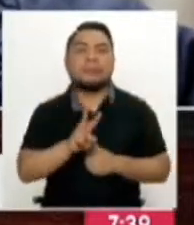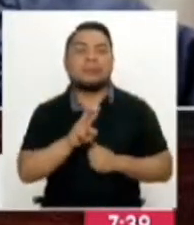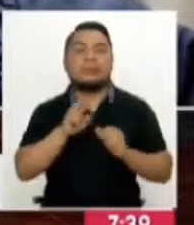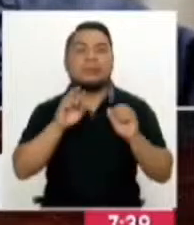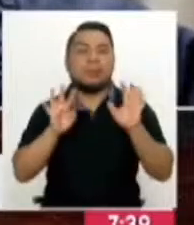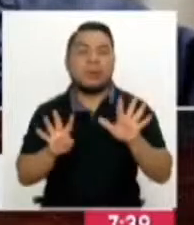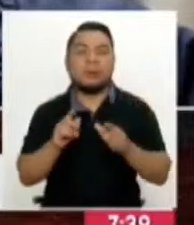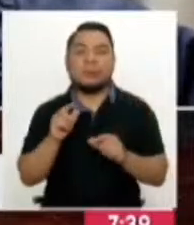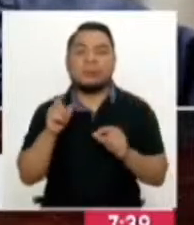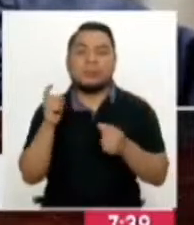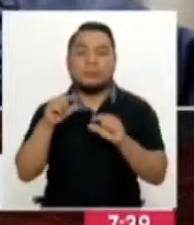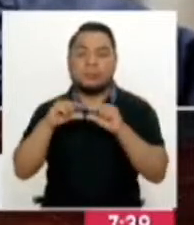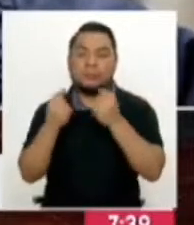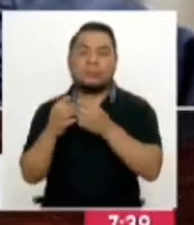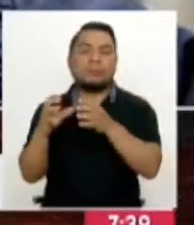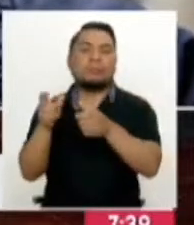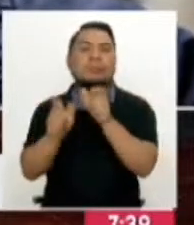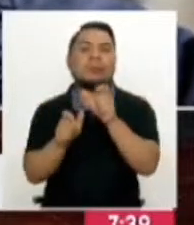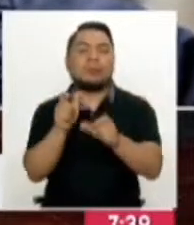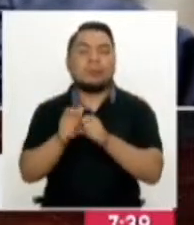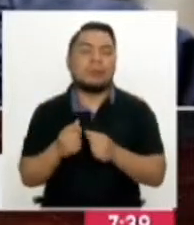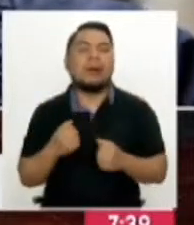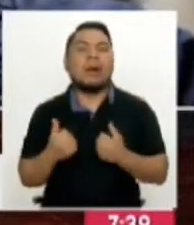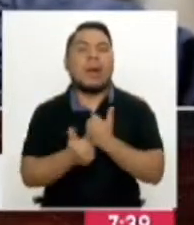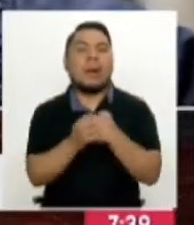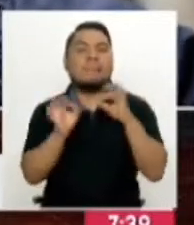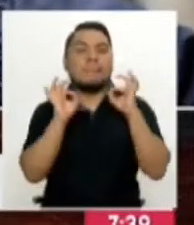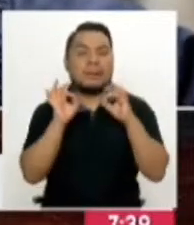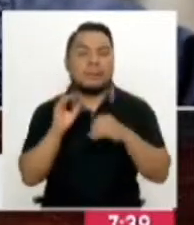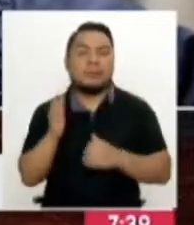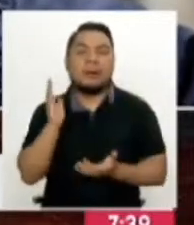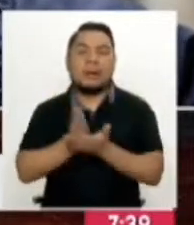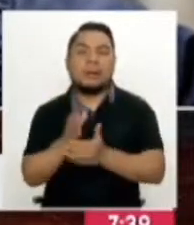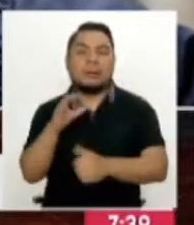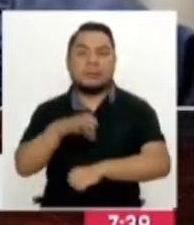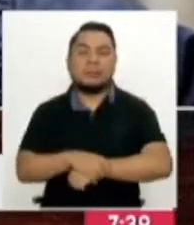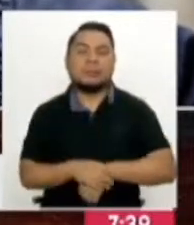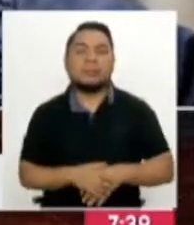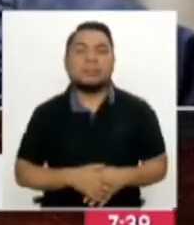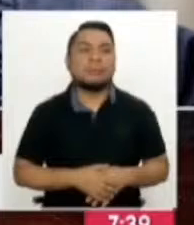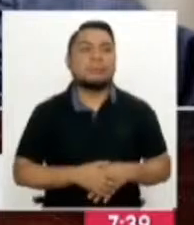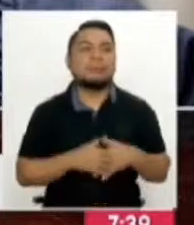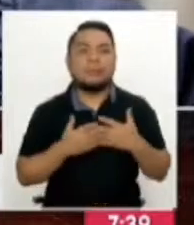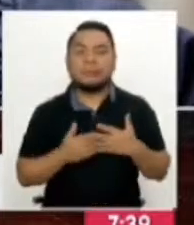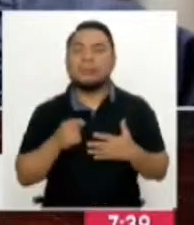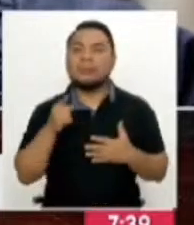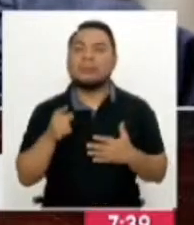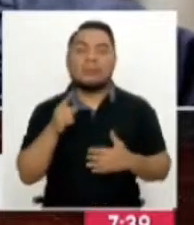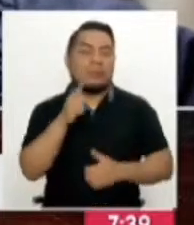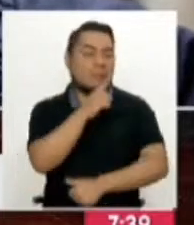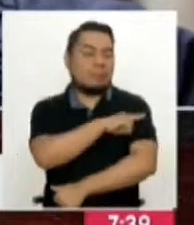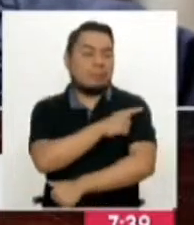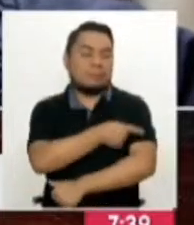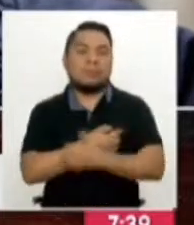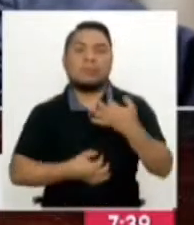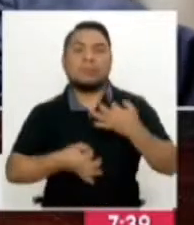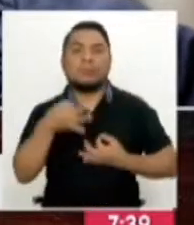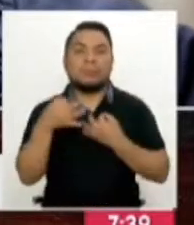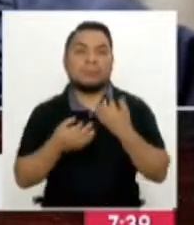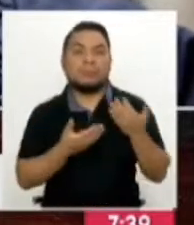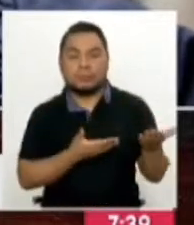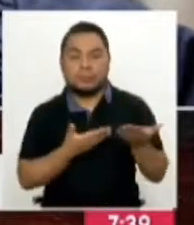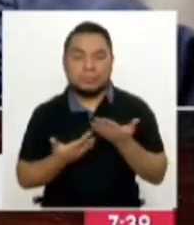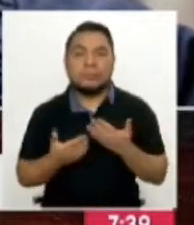729 miembros de organizaciones criminales detenidas, lo cual el Poder Judicial nos dio